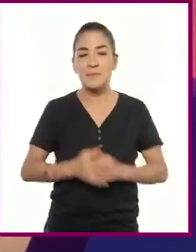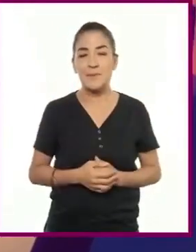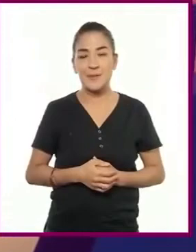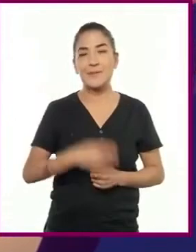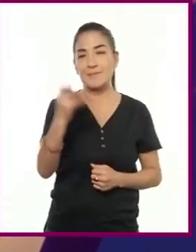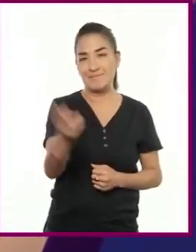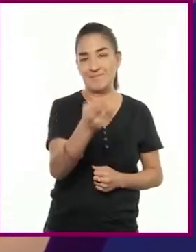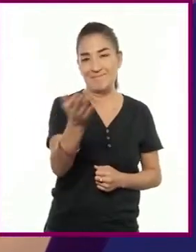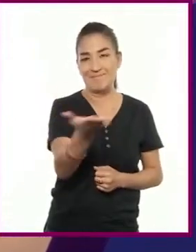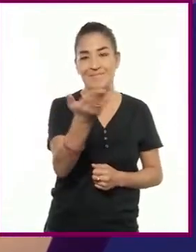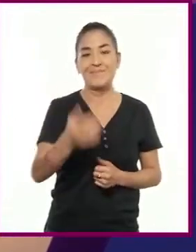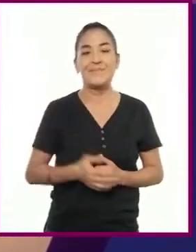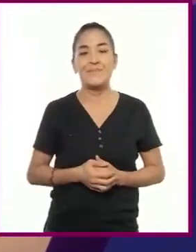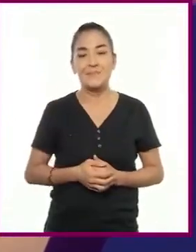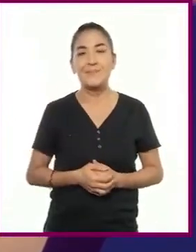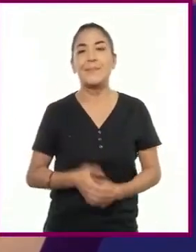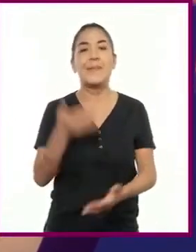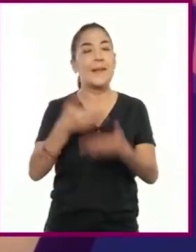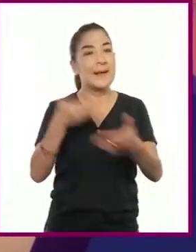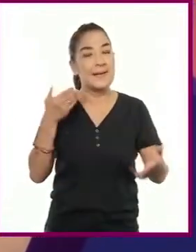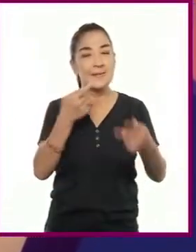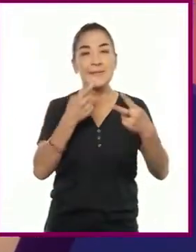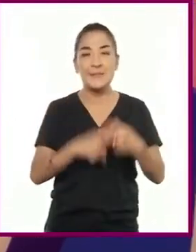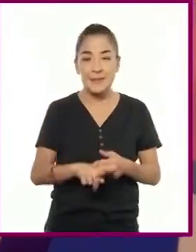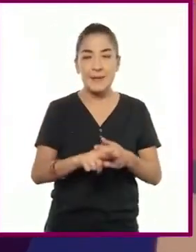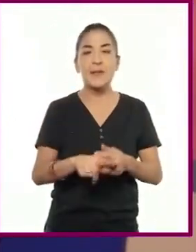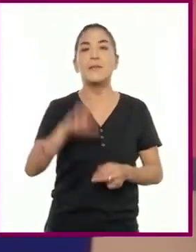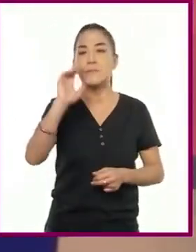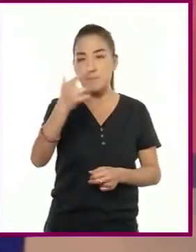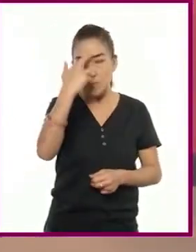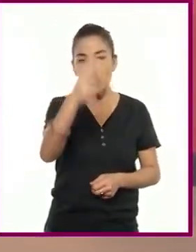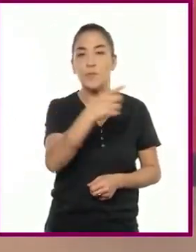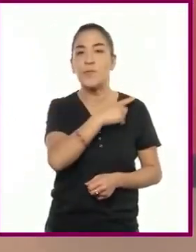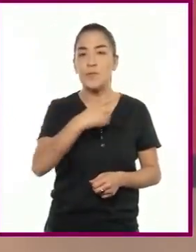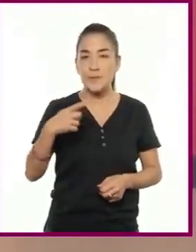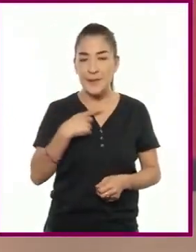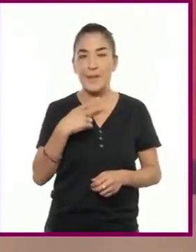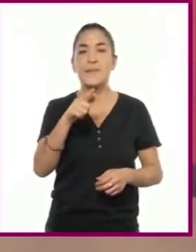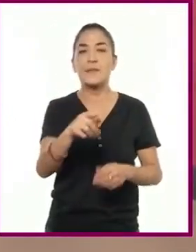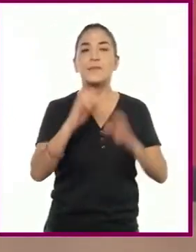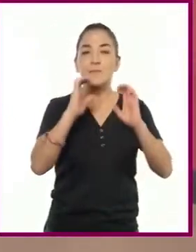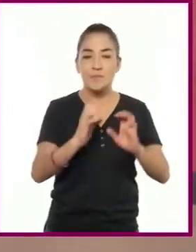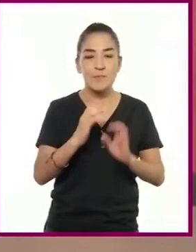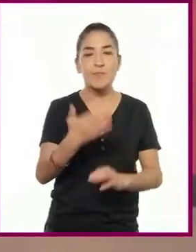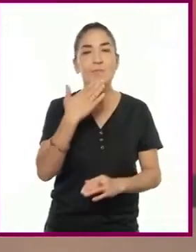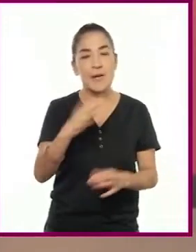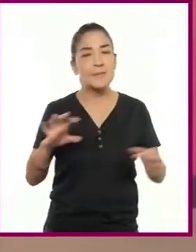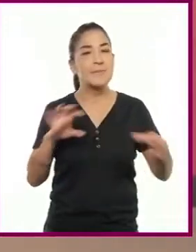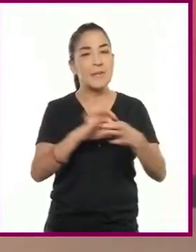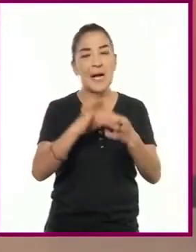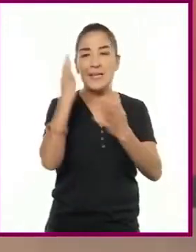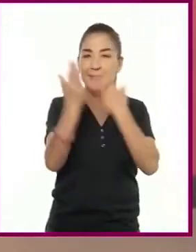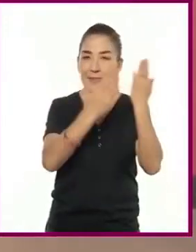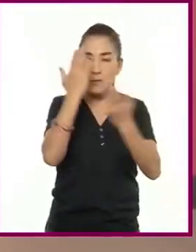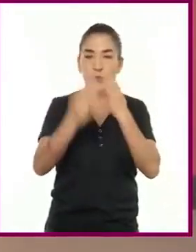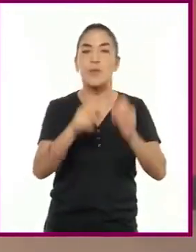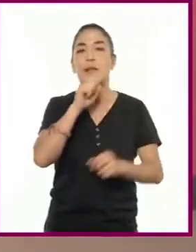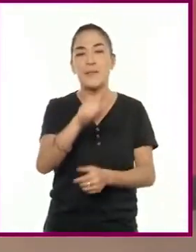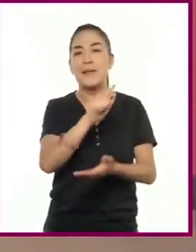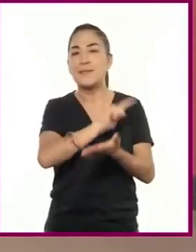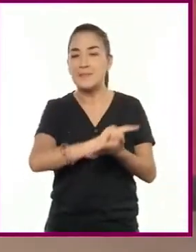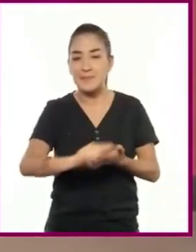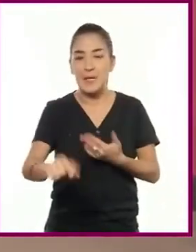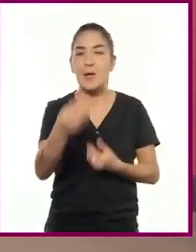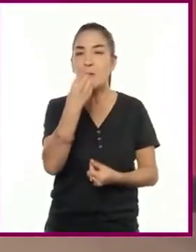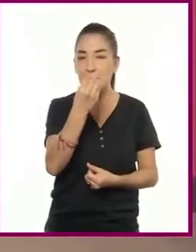son ustedes. Antes de iniciar, les recuerdo que a sus hábitos de estudio deben sumar buenos hábitos de higiene y alimentación y que es